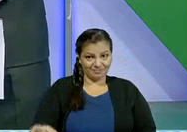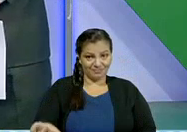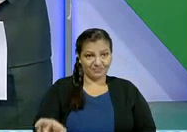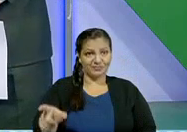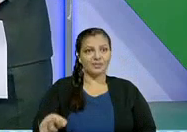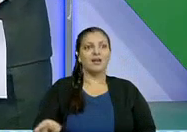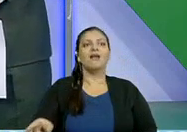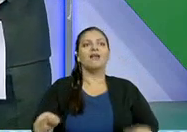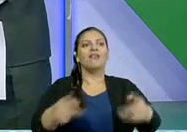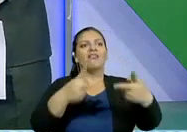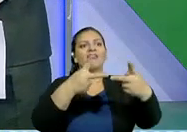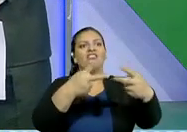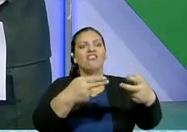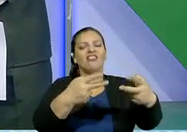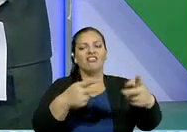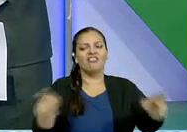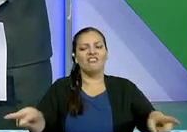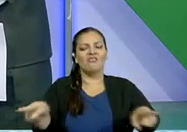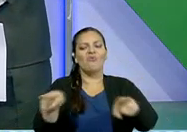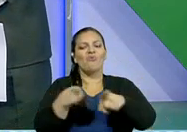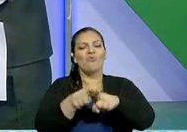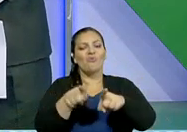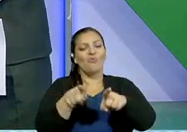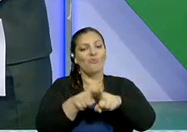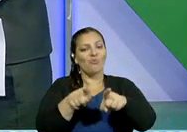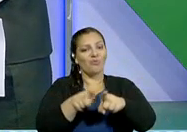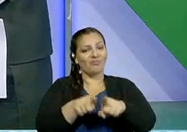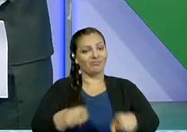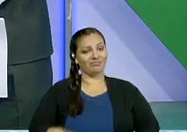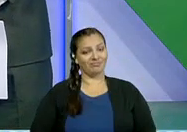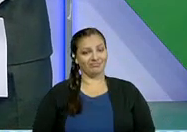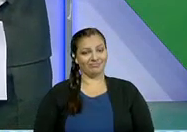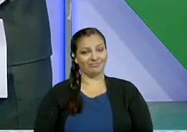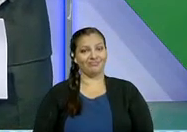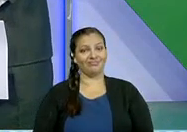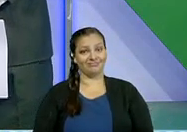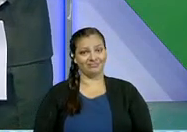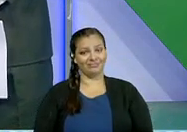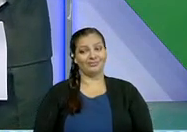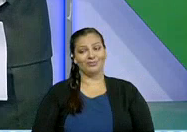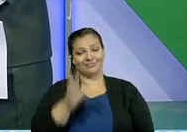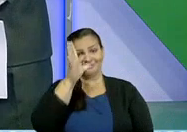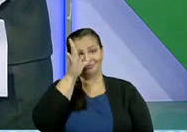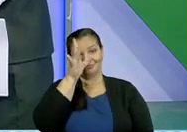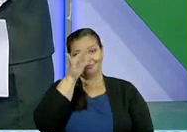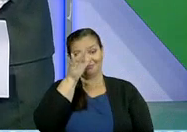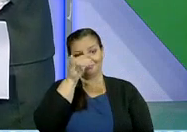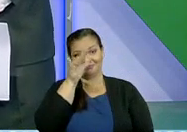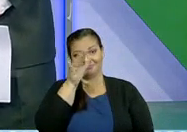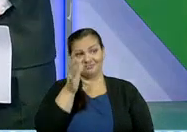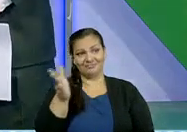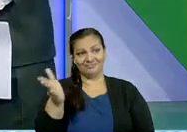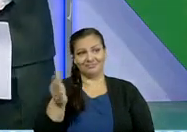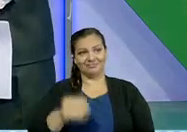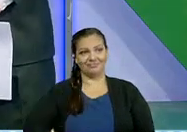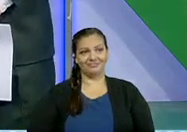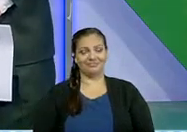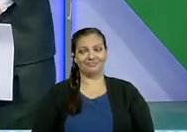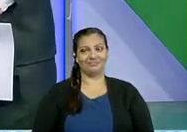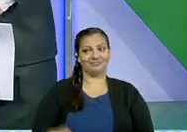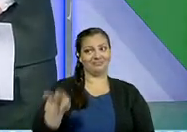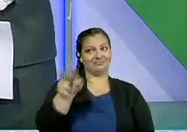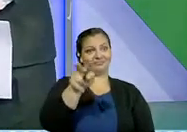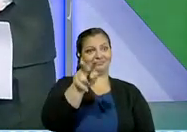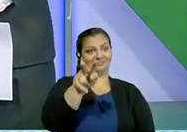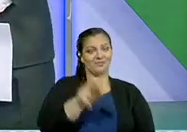Te ríes la desgracia del cangrejo. No es justo, hermano. Pobrecito el cangrejo, porque te le burla, hermano. Mira la... Igualito